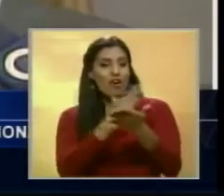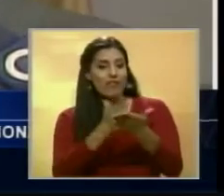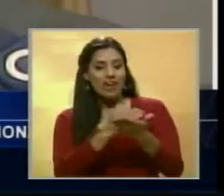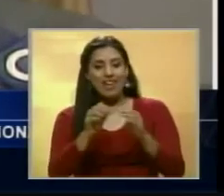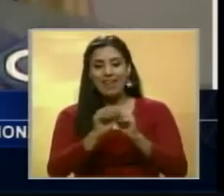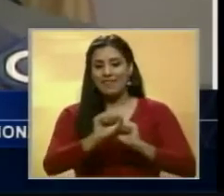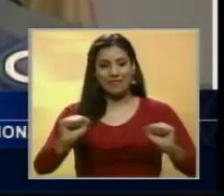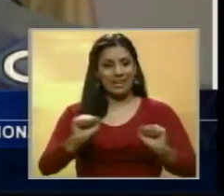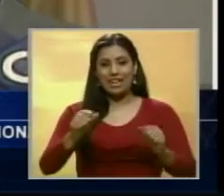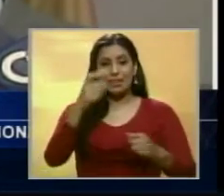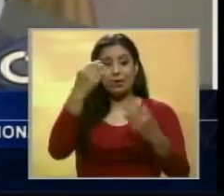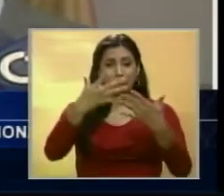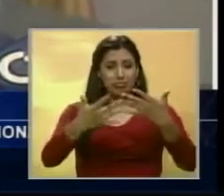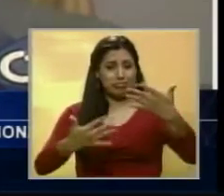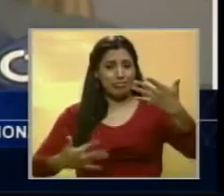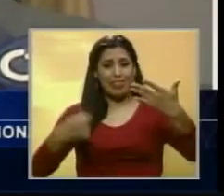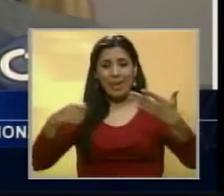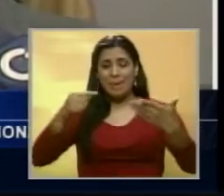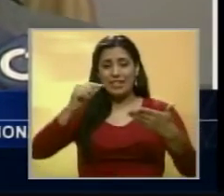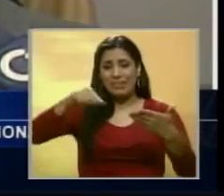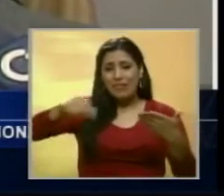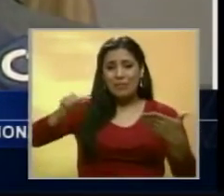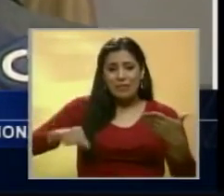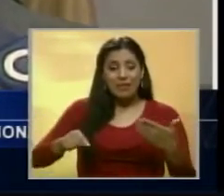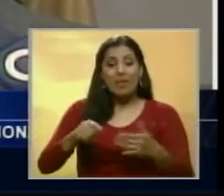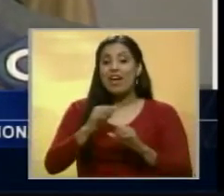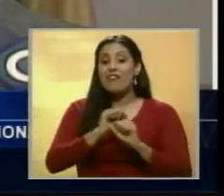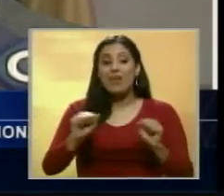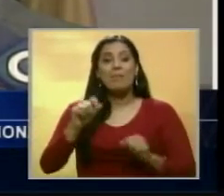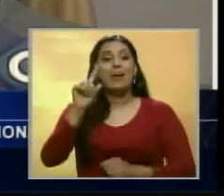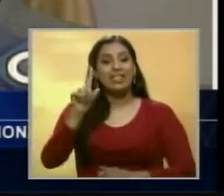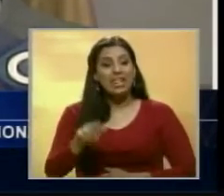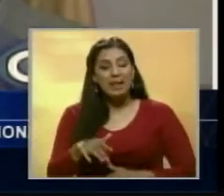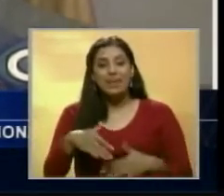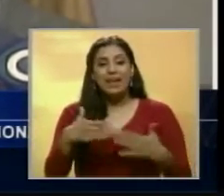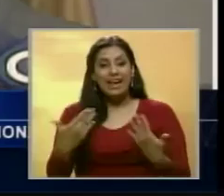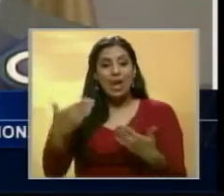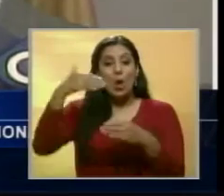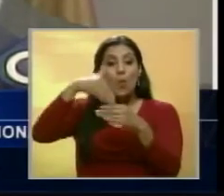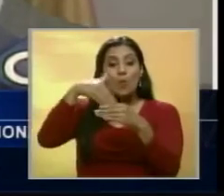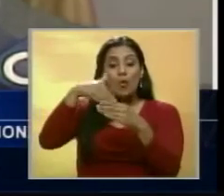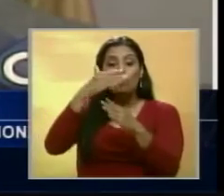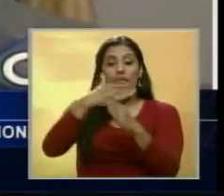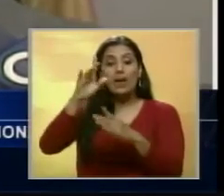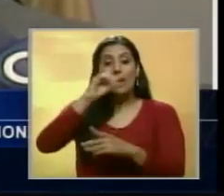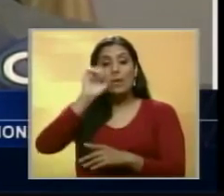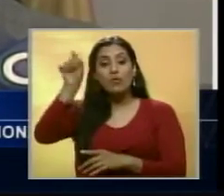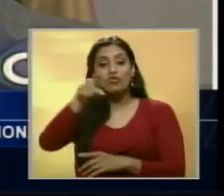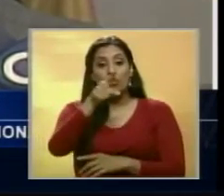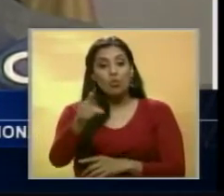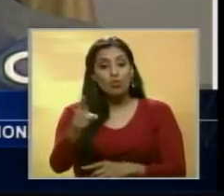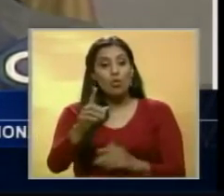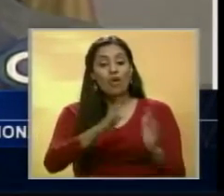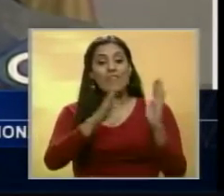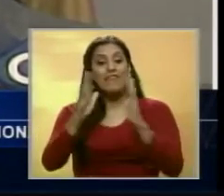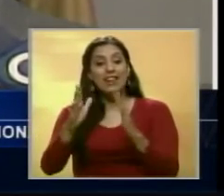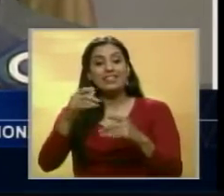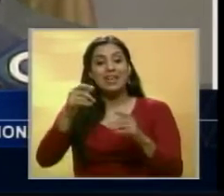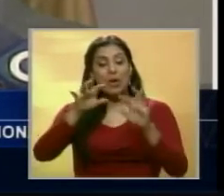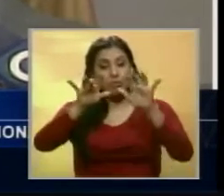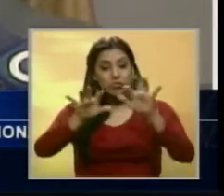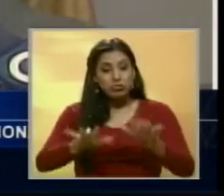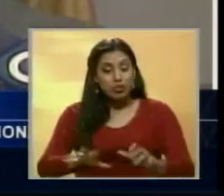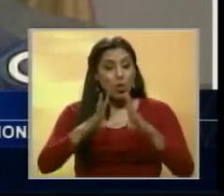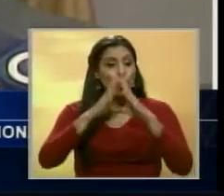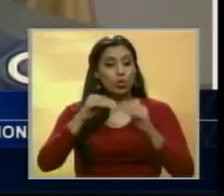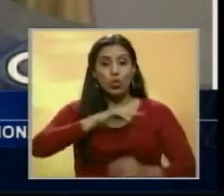firmas. No pudieron porque eran demasiadas. Como no podrán invalidar el referéndum revocatorio cuando pongan las máquinas,